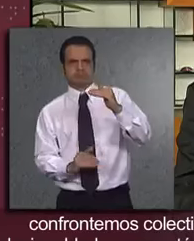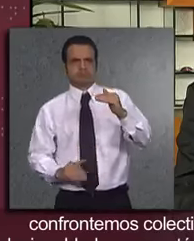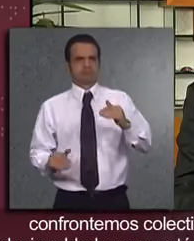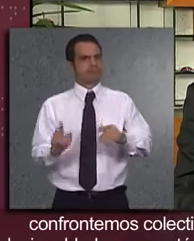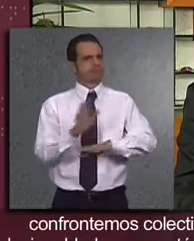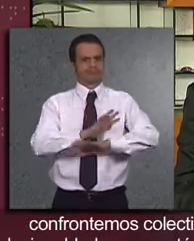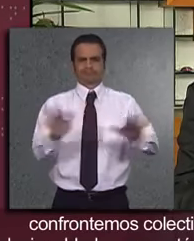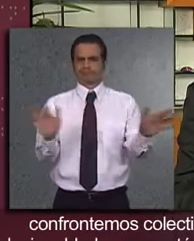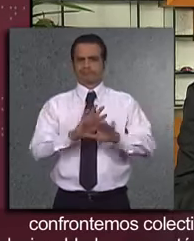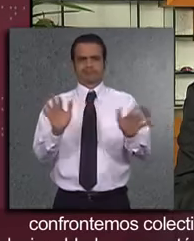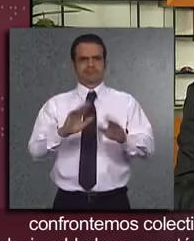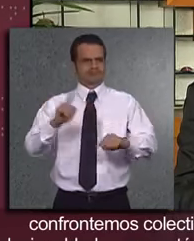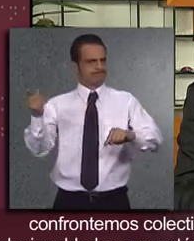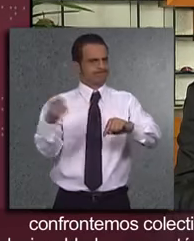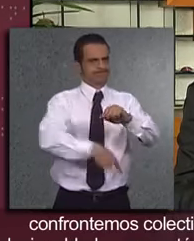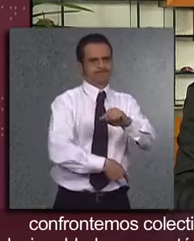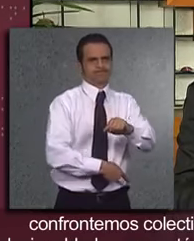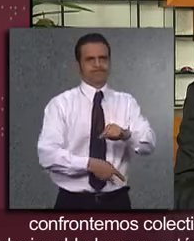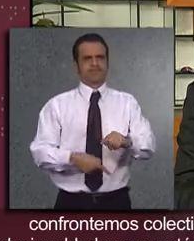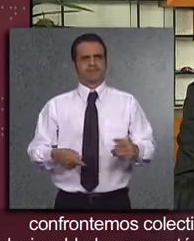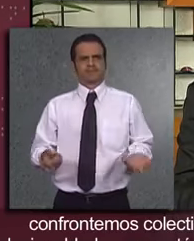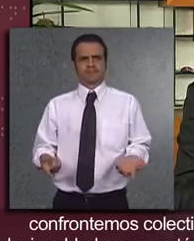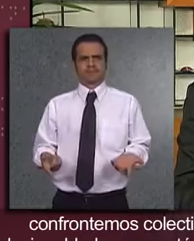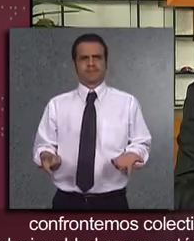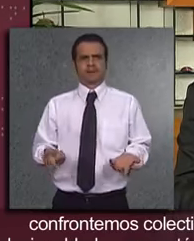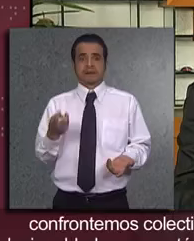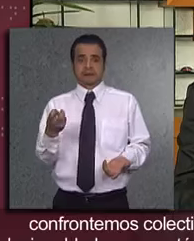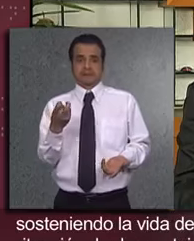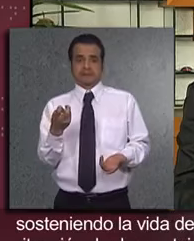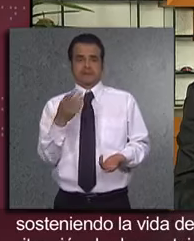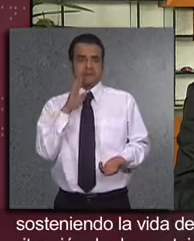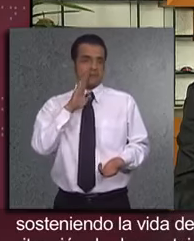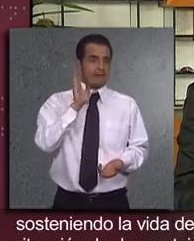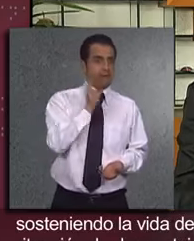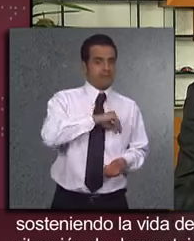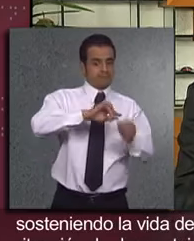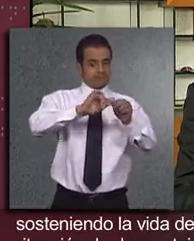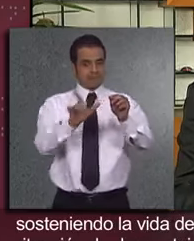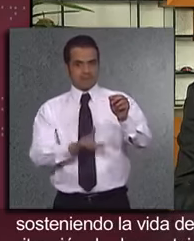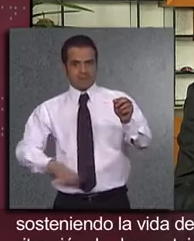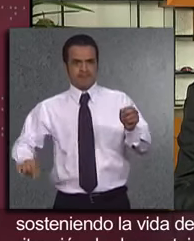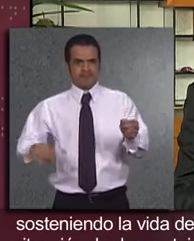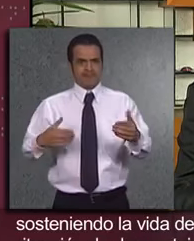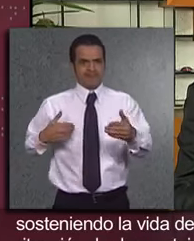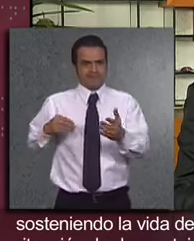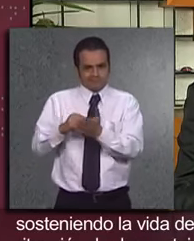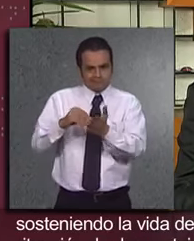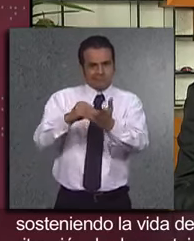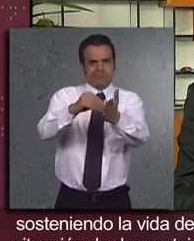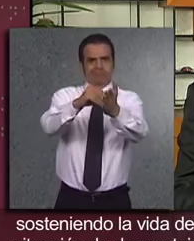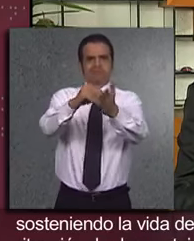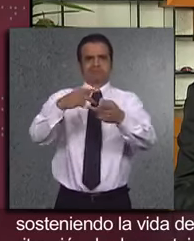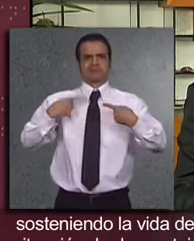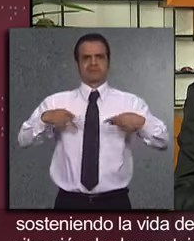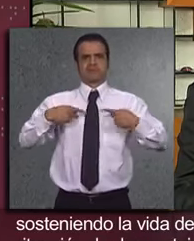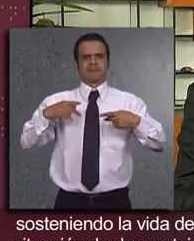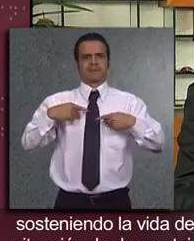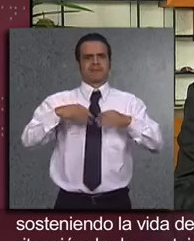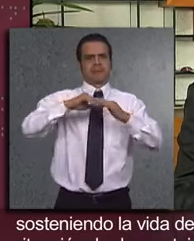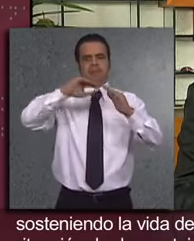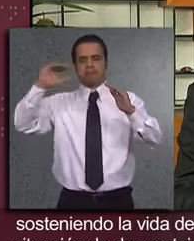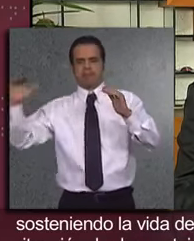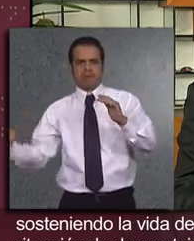desigualdades que están como un tejido, digamos, sosteniendo la vida del país, y que ponen en una situación